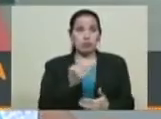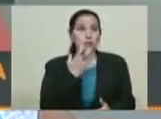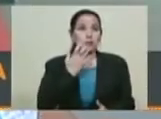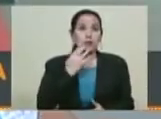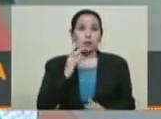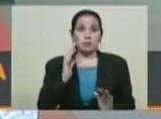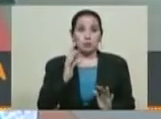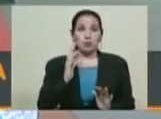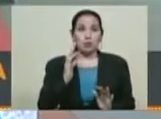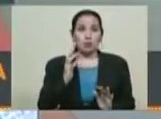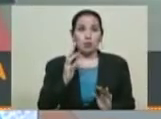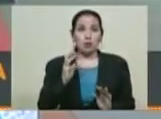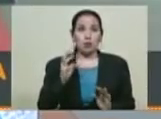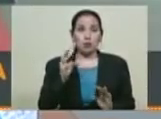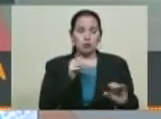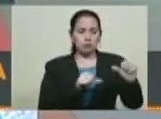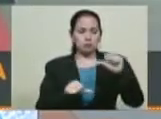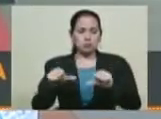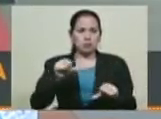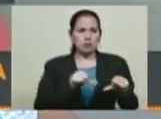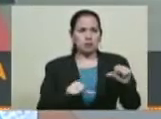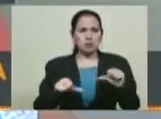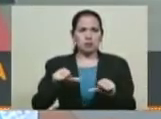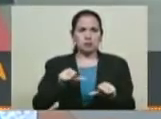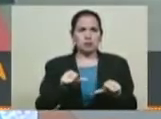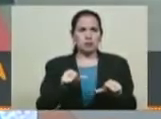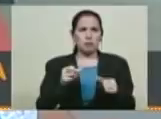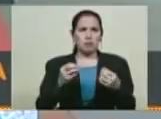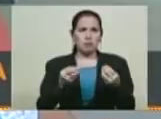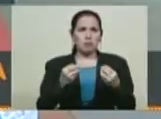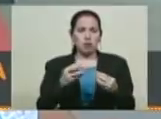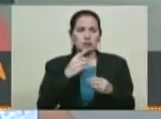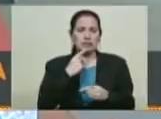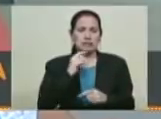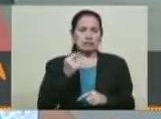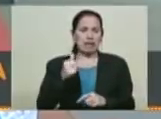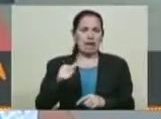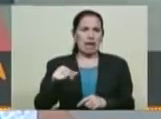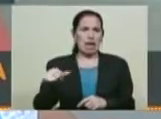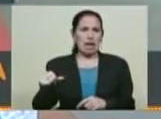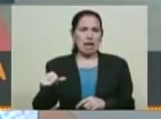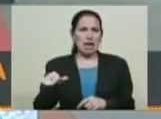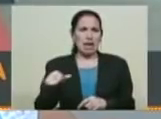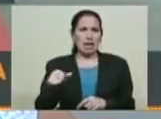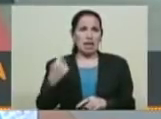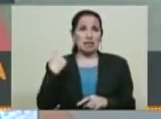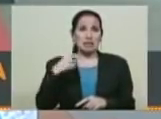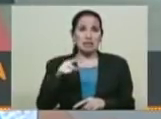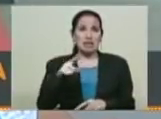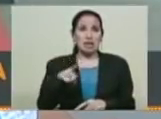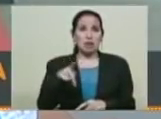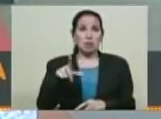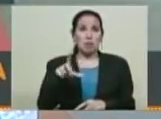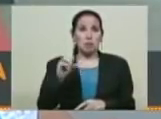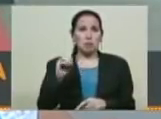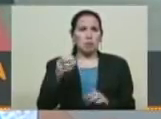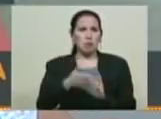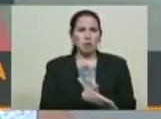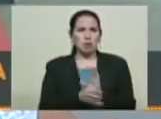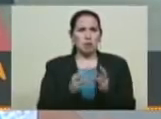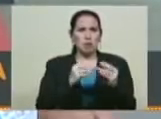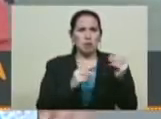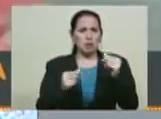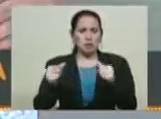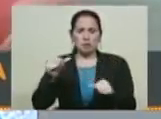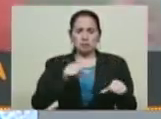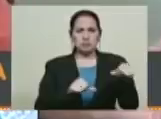cloruro de sodio, tiene la sal común, tiene la molécula de cloro, y eso sirve para desinfectar